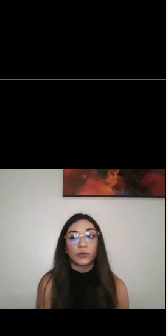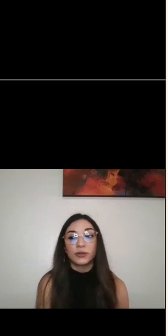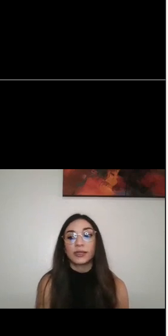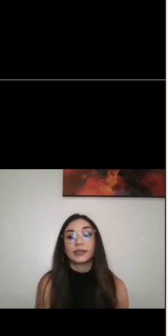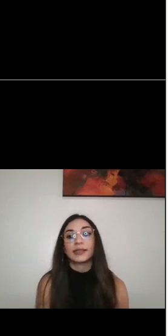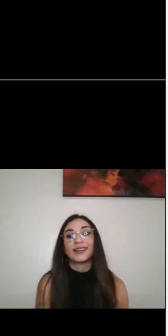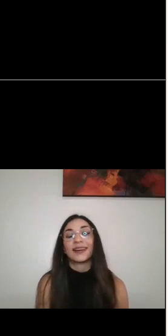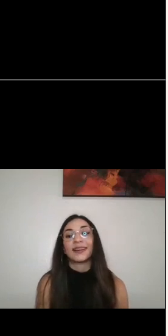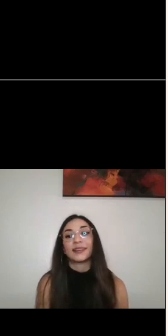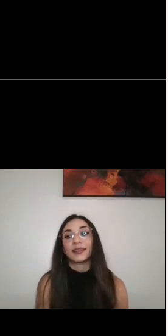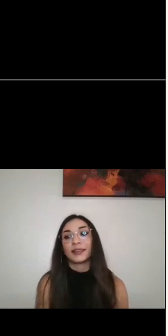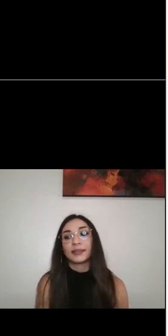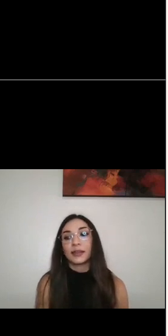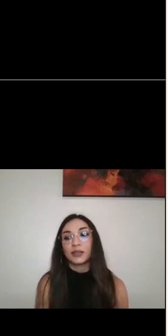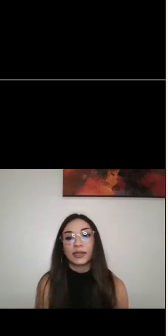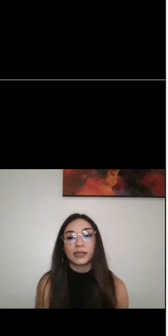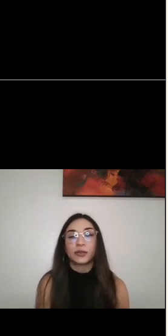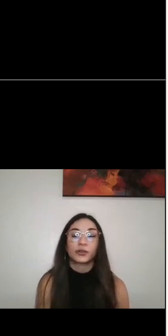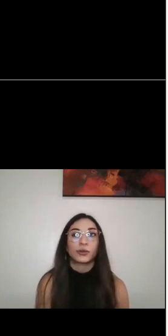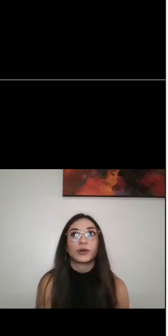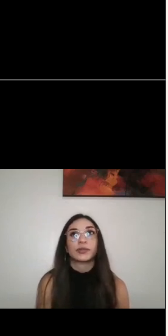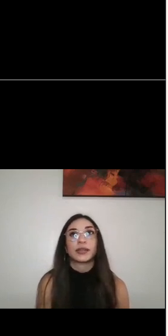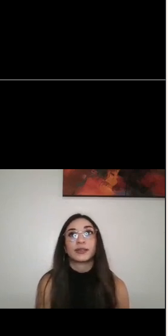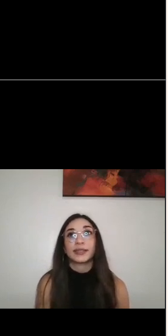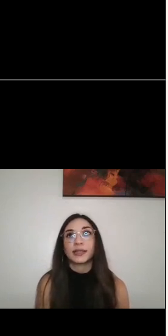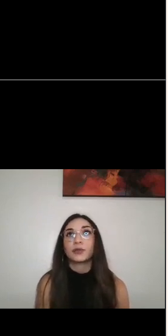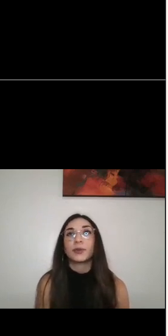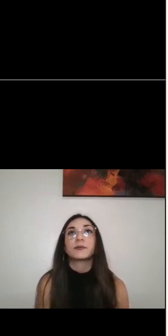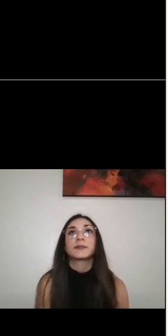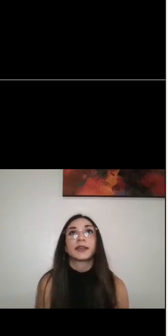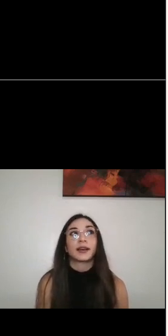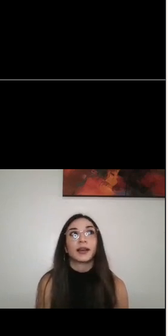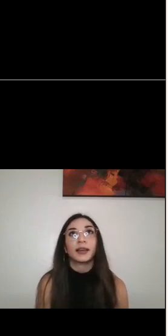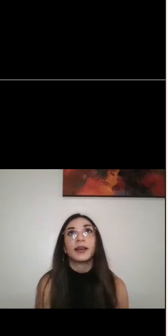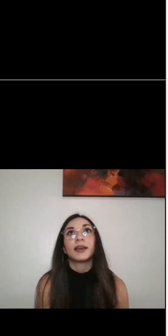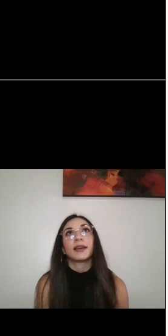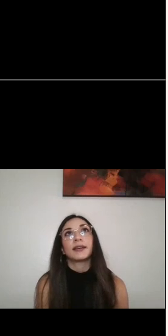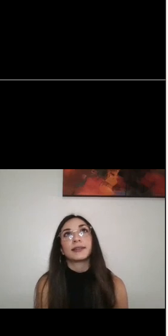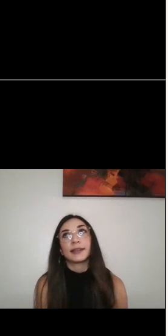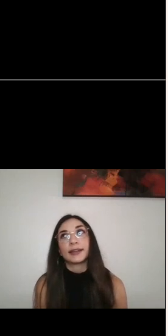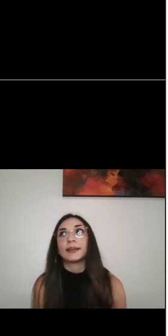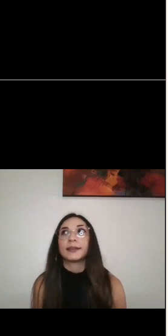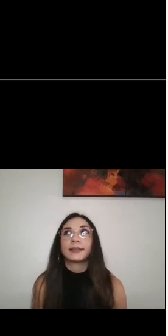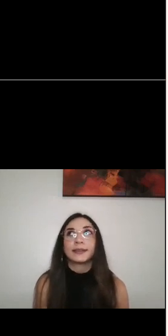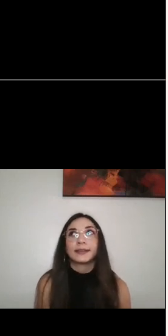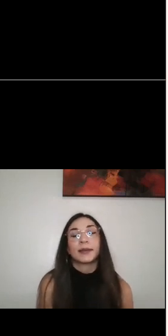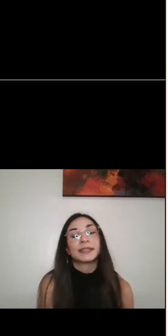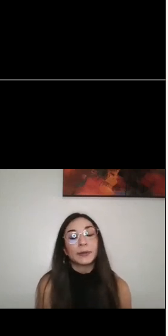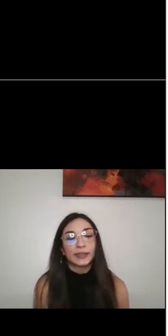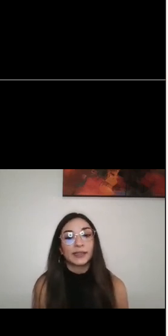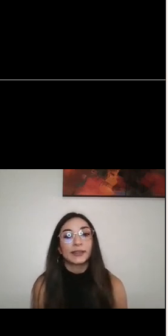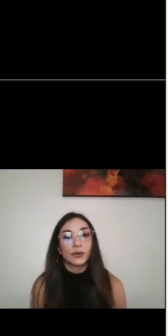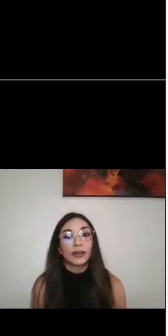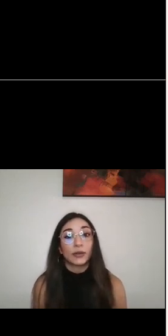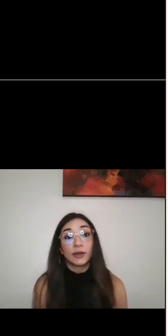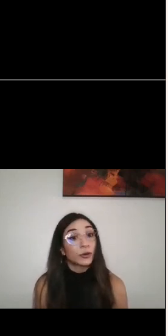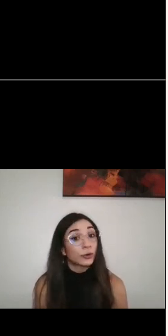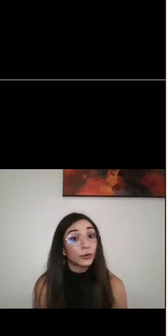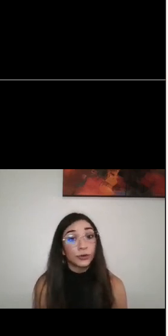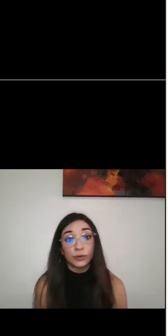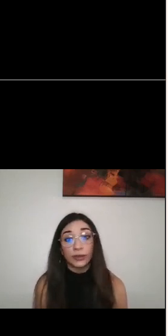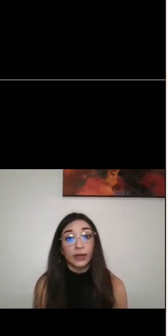doctora Acuña, si antes de los 3 años o bueno, si a los 3 años vemos que hay temas importantes con el